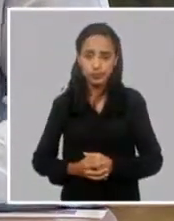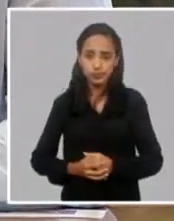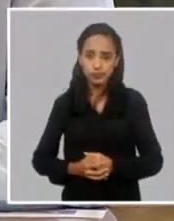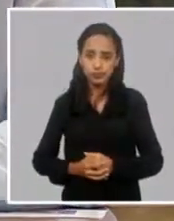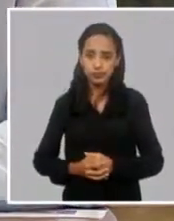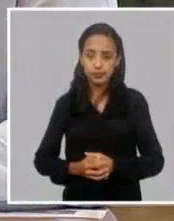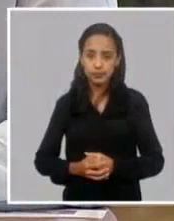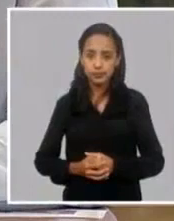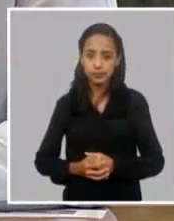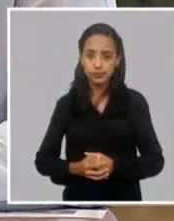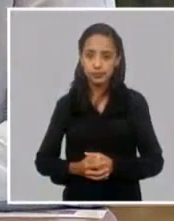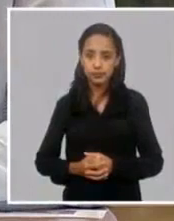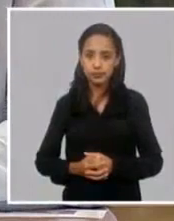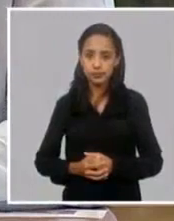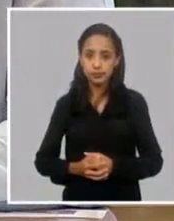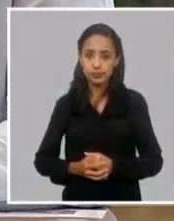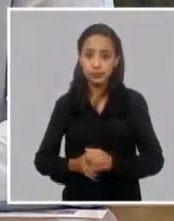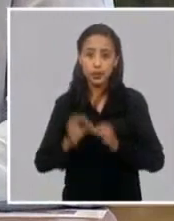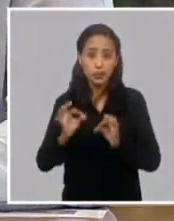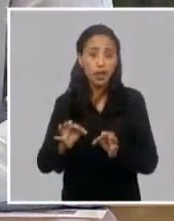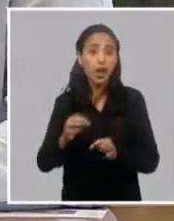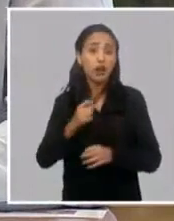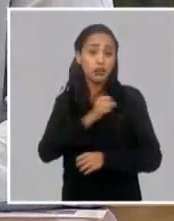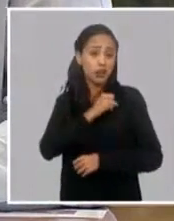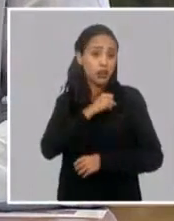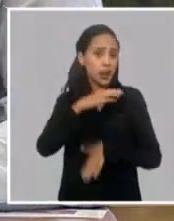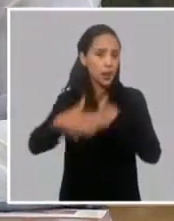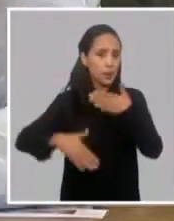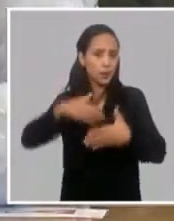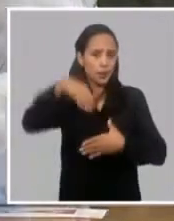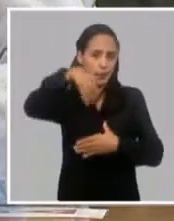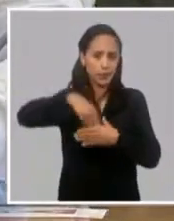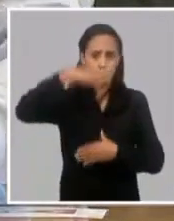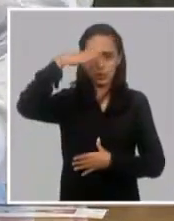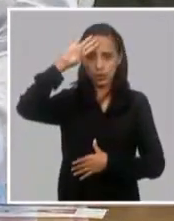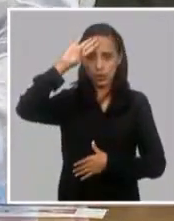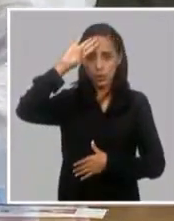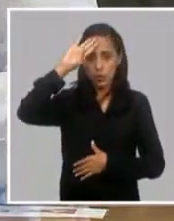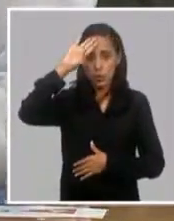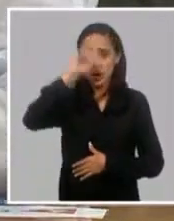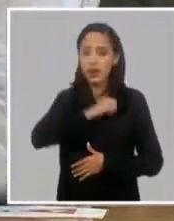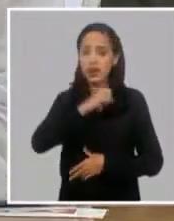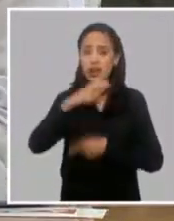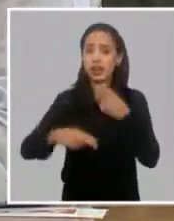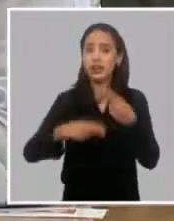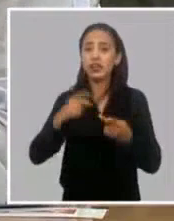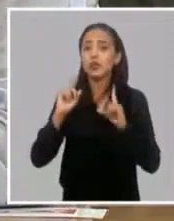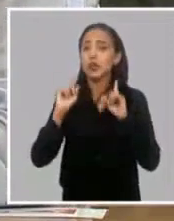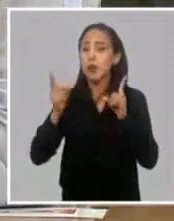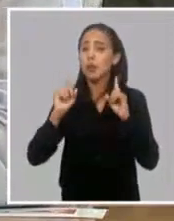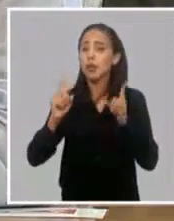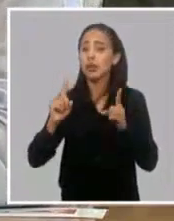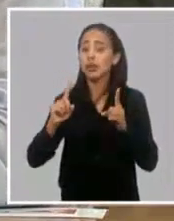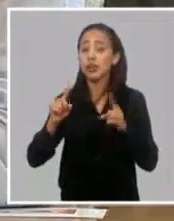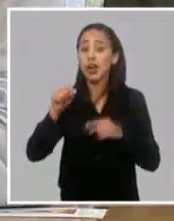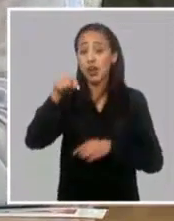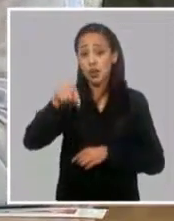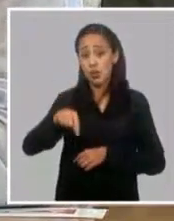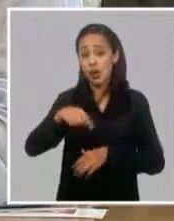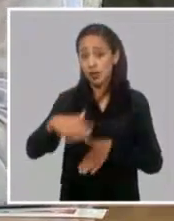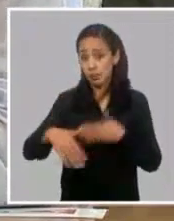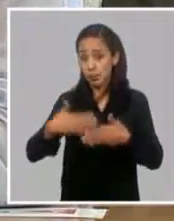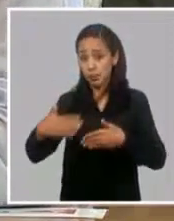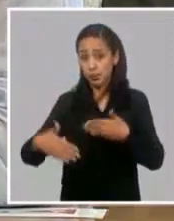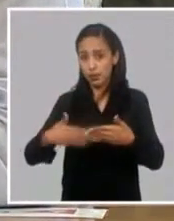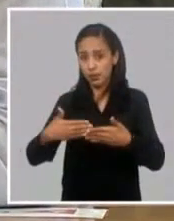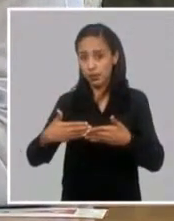aspiraciones de ese sector conservador y tratar de aplicar una política de golpe suave, precisamente en ese